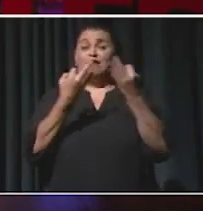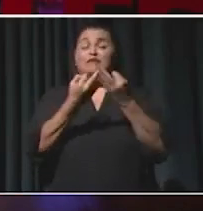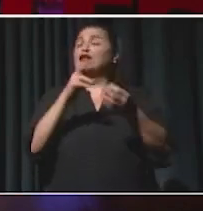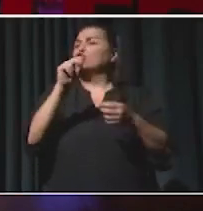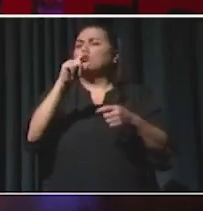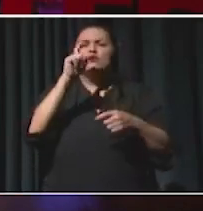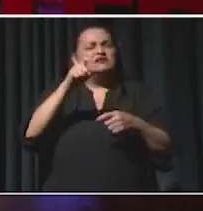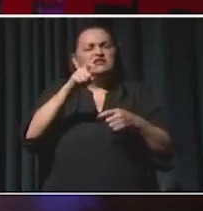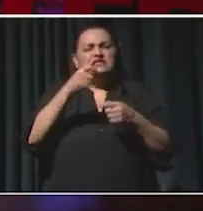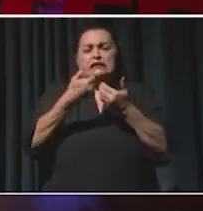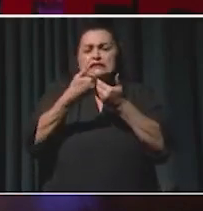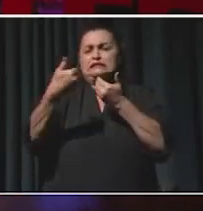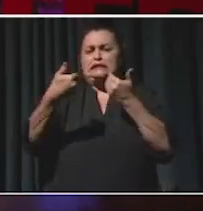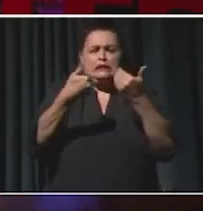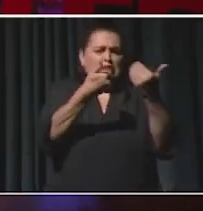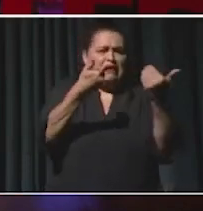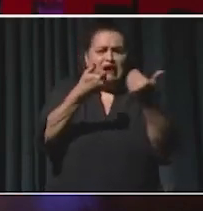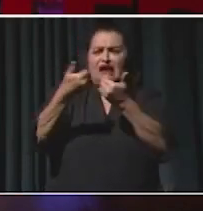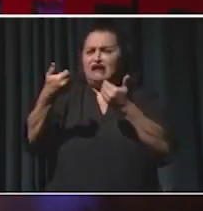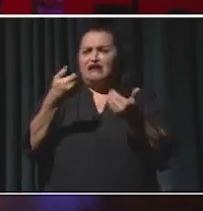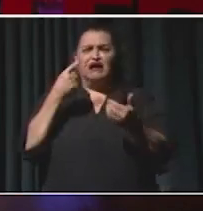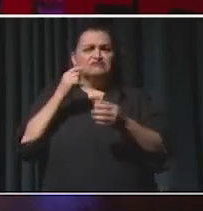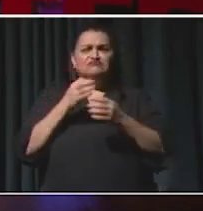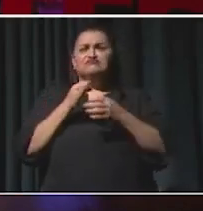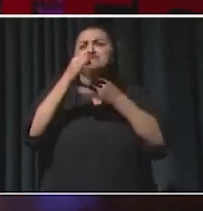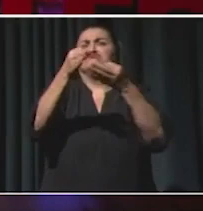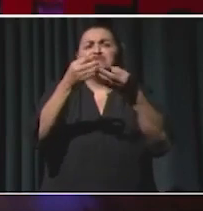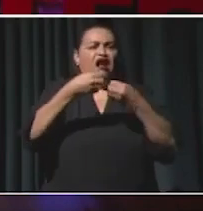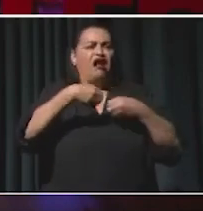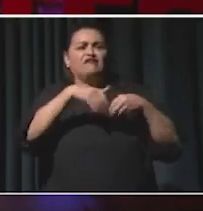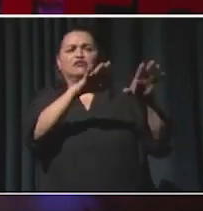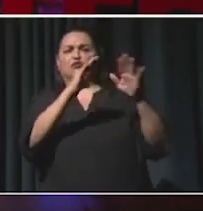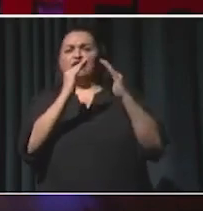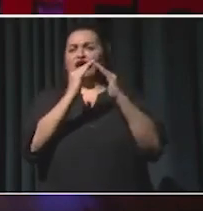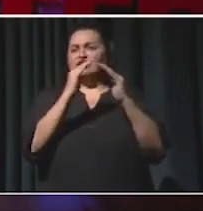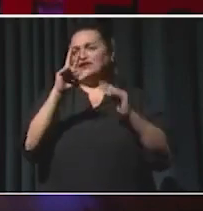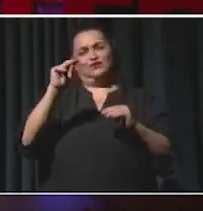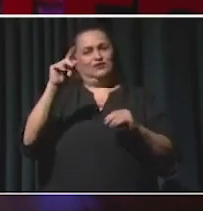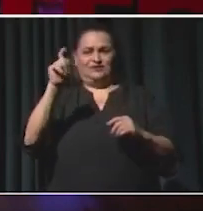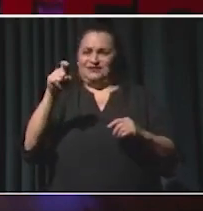buscar extrañas fronteras y abandonar sus hogares.